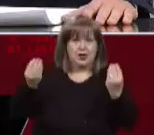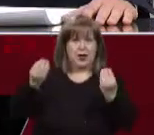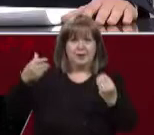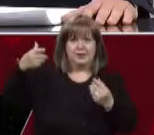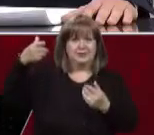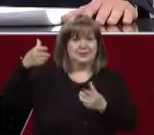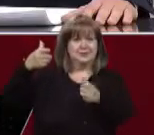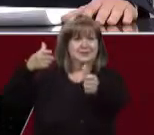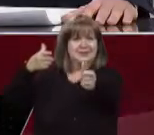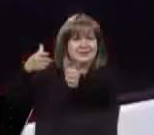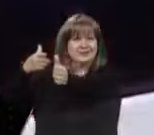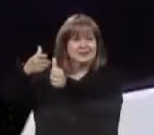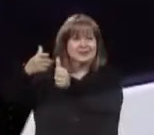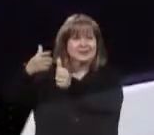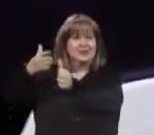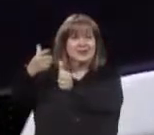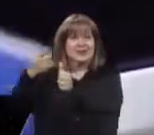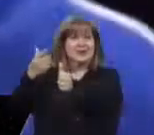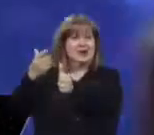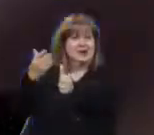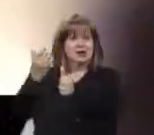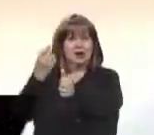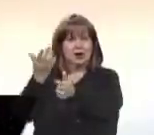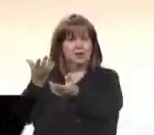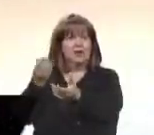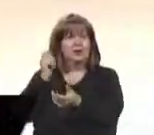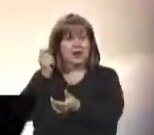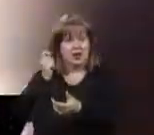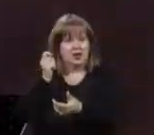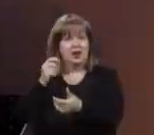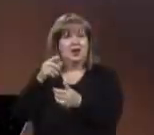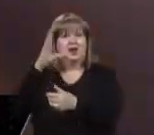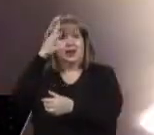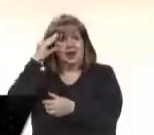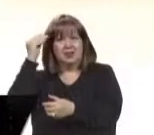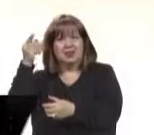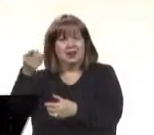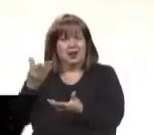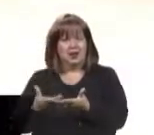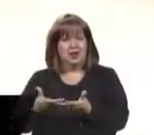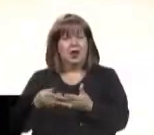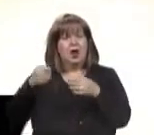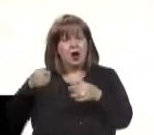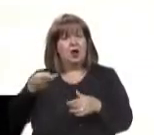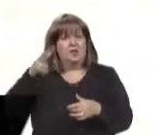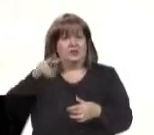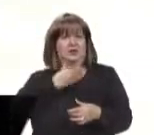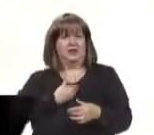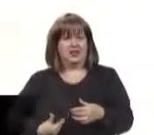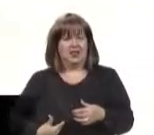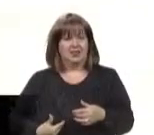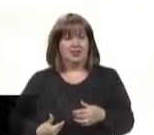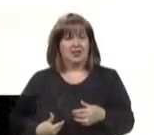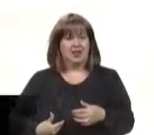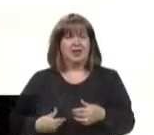daban cuenta de esta situación que tuvo que atravesar nada más ni nada menos quien hoy cumple la función de